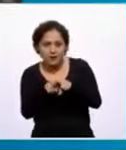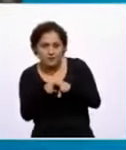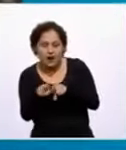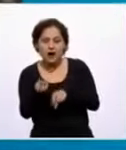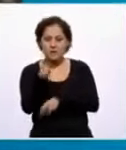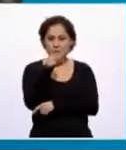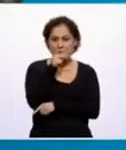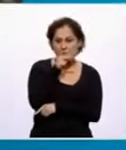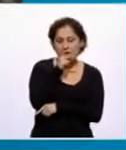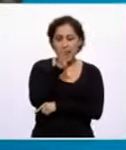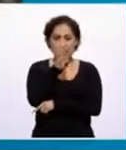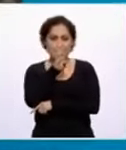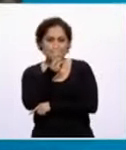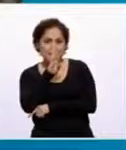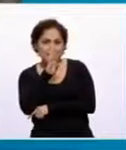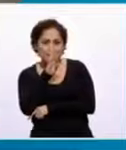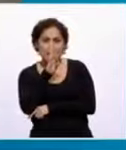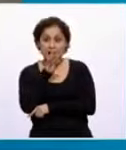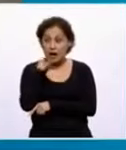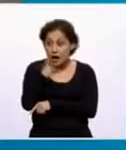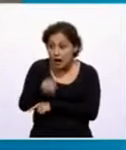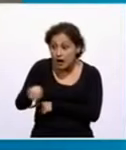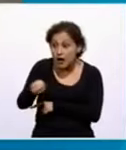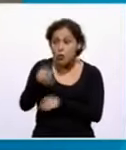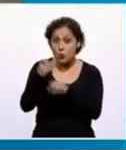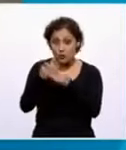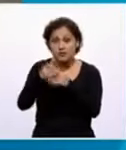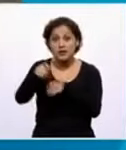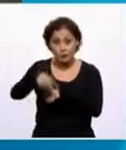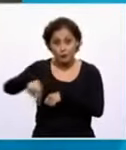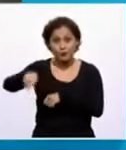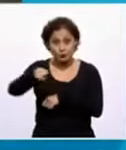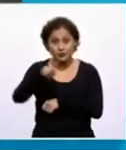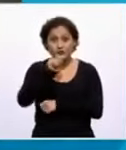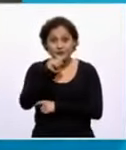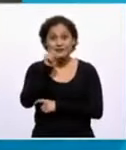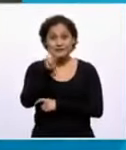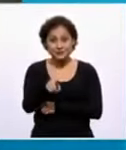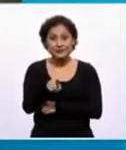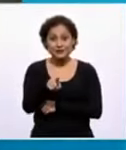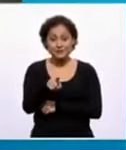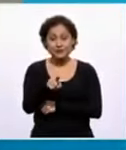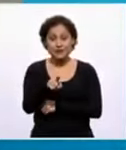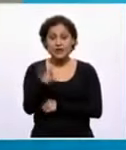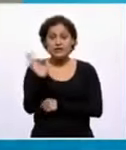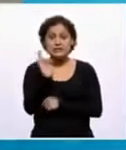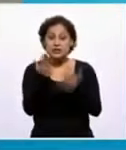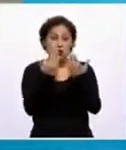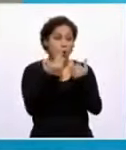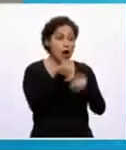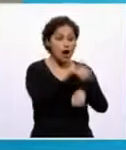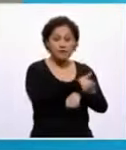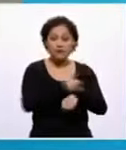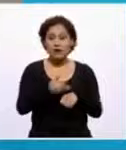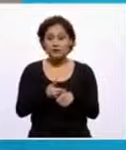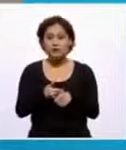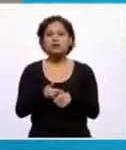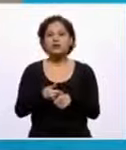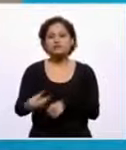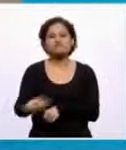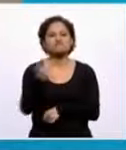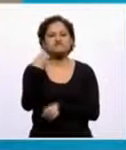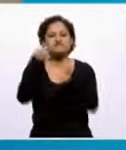padres, las madres, incluso todos vosotros, muchos de nosotros perderíamos el partido. Lo